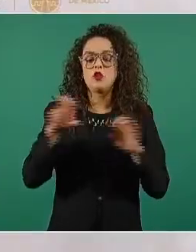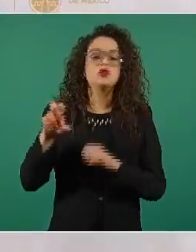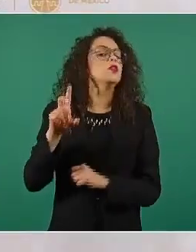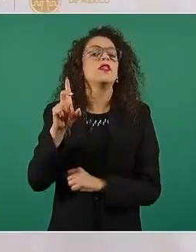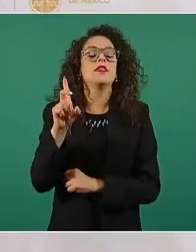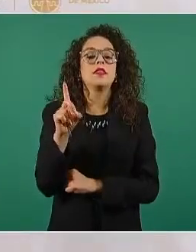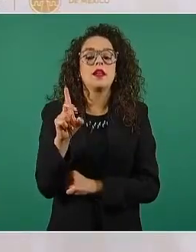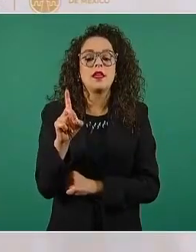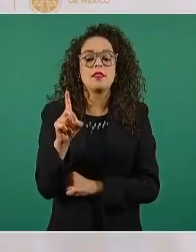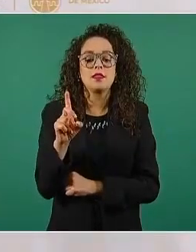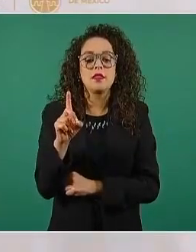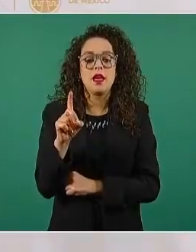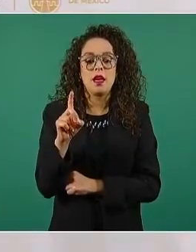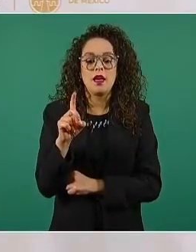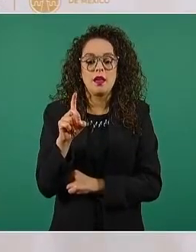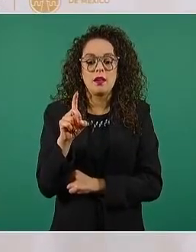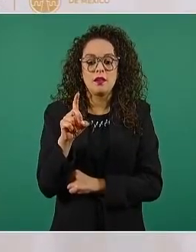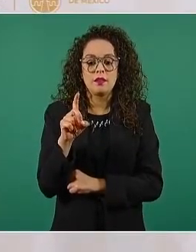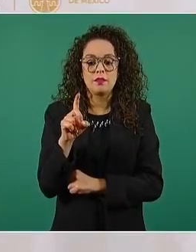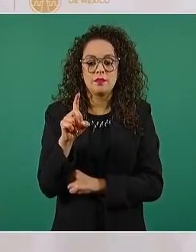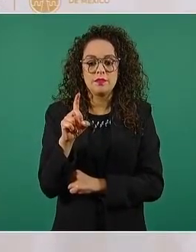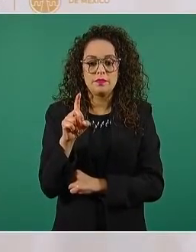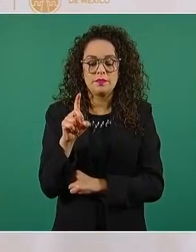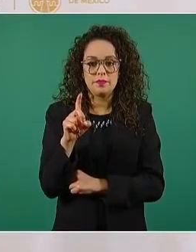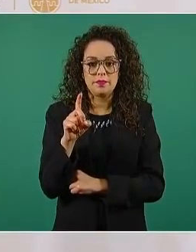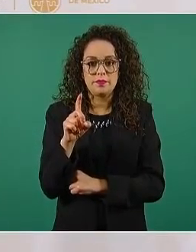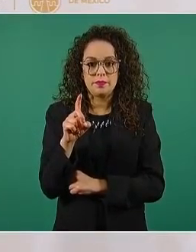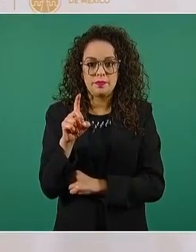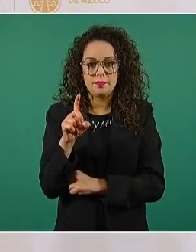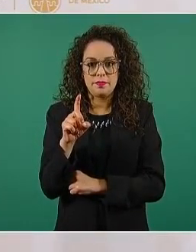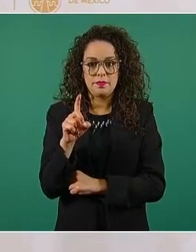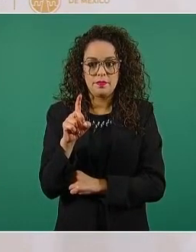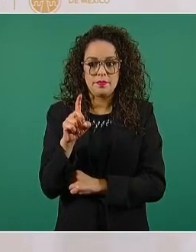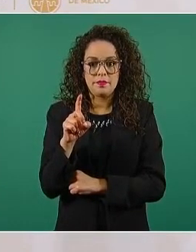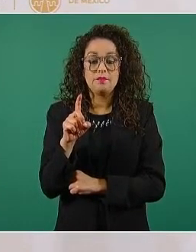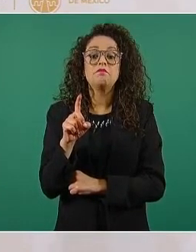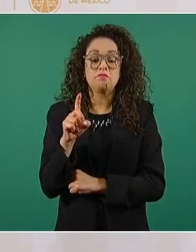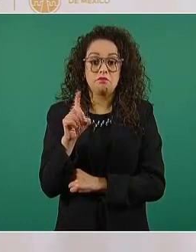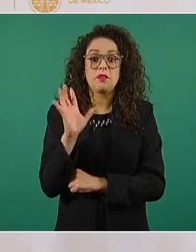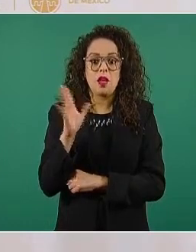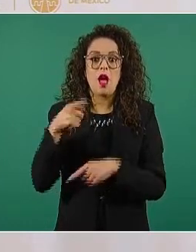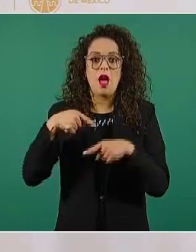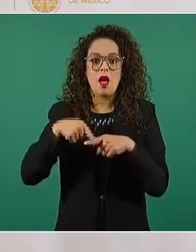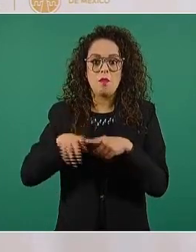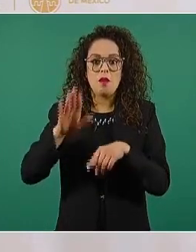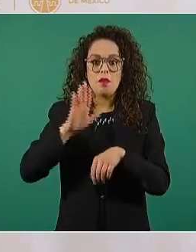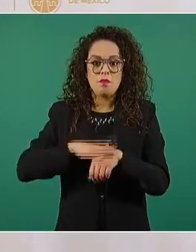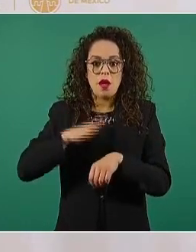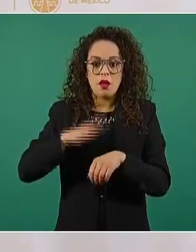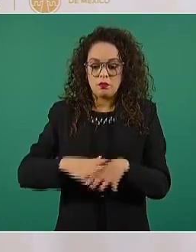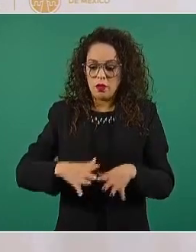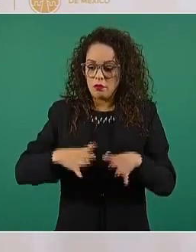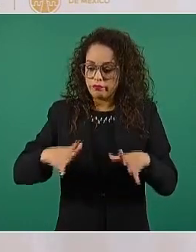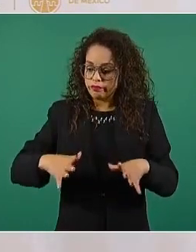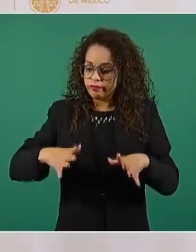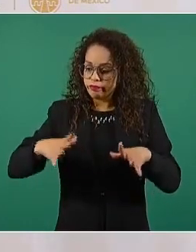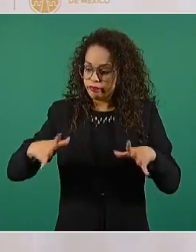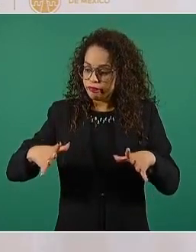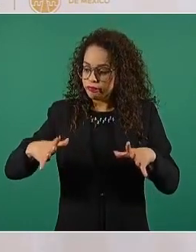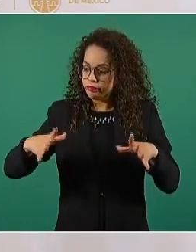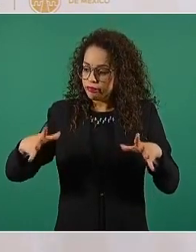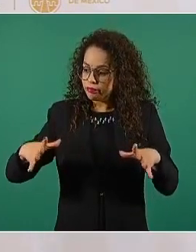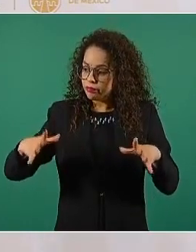1830, cuando la población empieza a crecer, porque comienza a